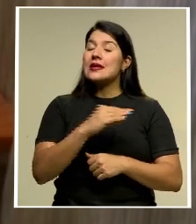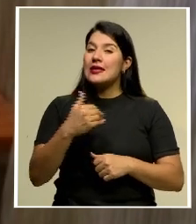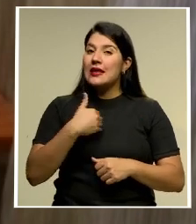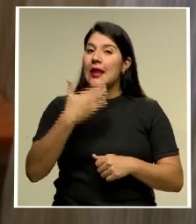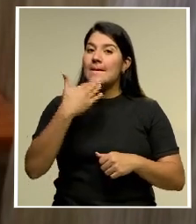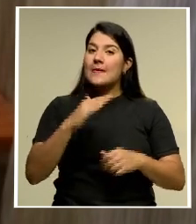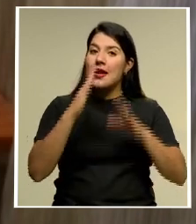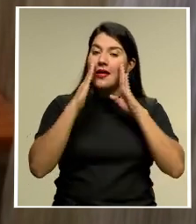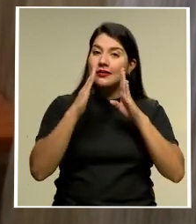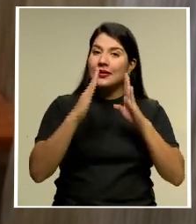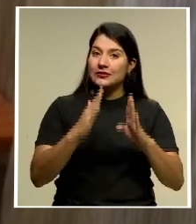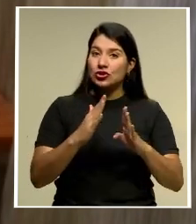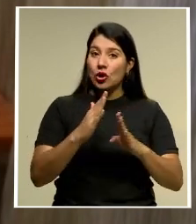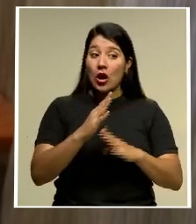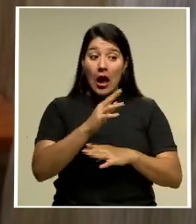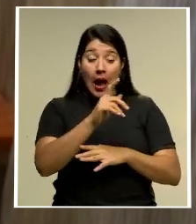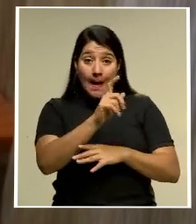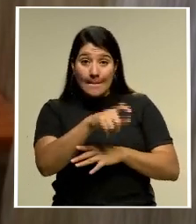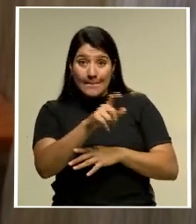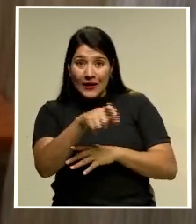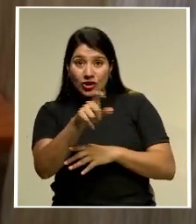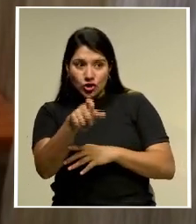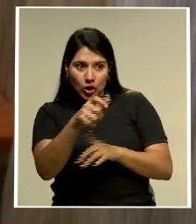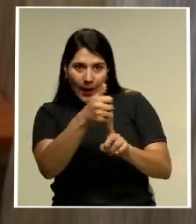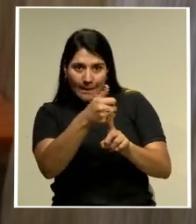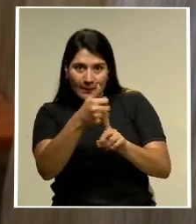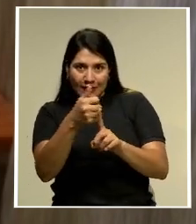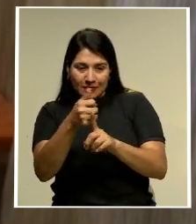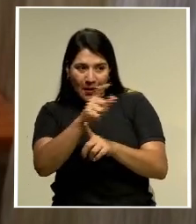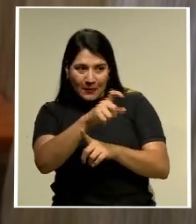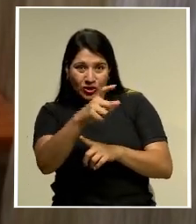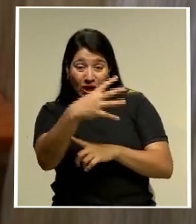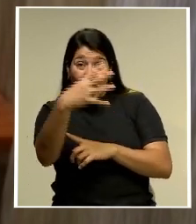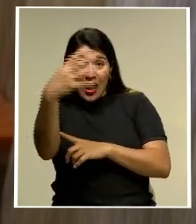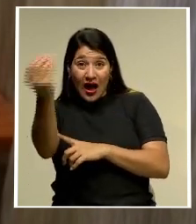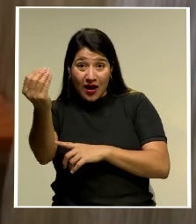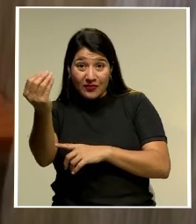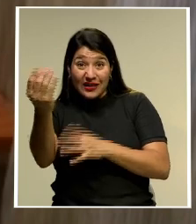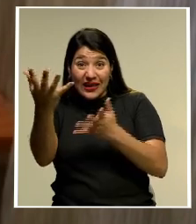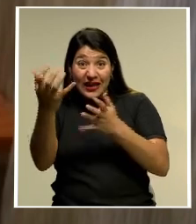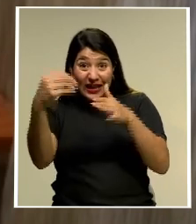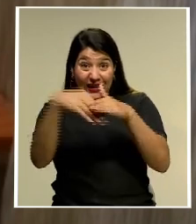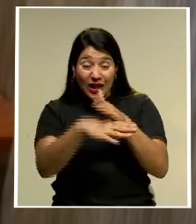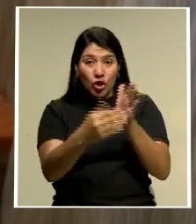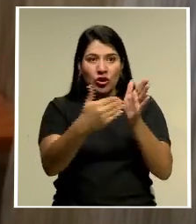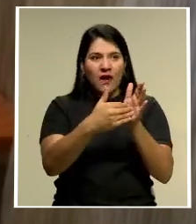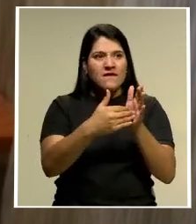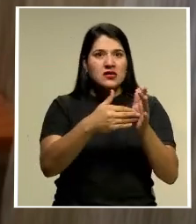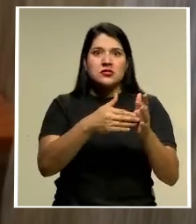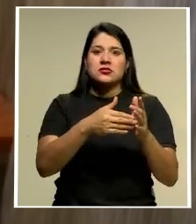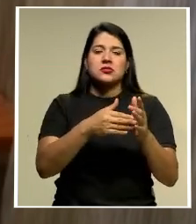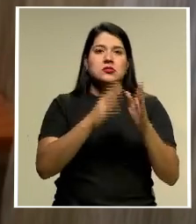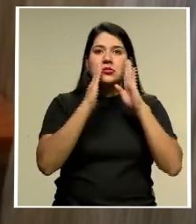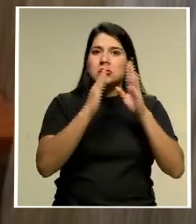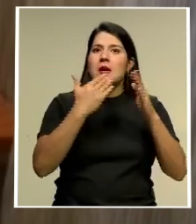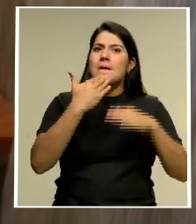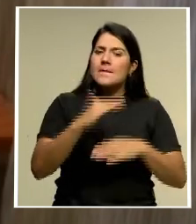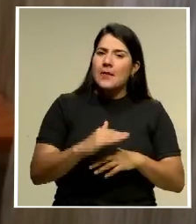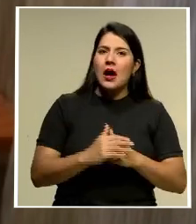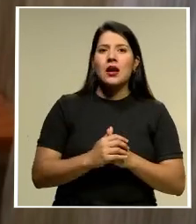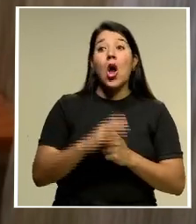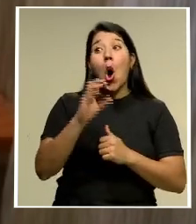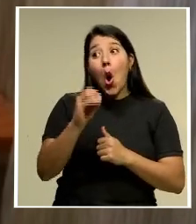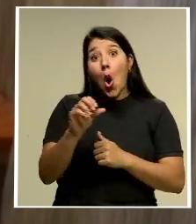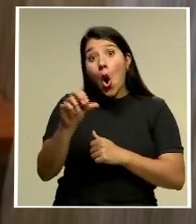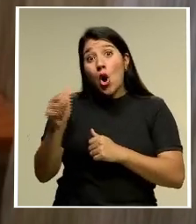a la población de ellos que emigra, o cuando pasan por su territorio, poblaciones del país vecino con malos